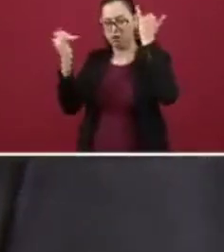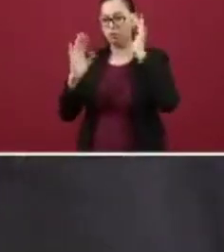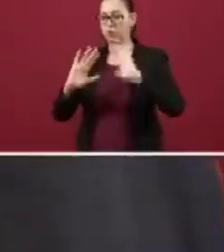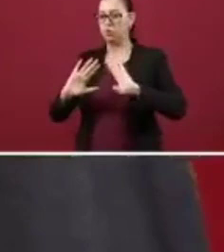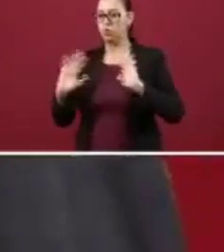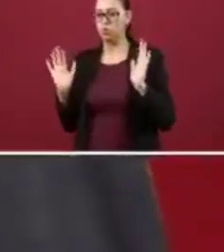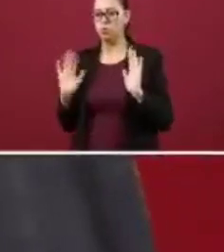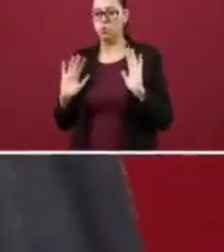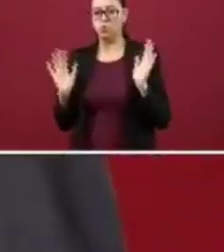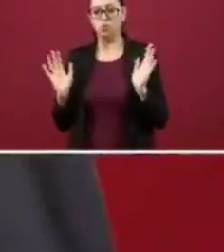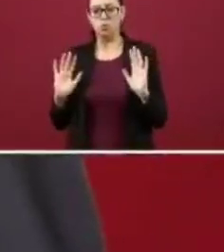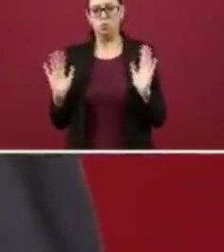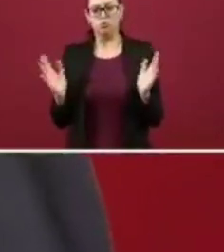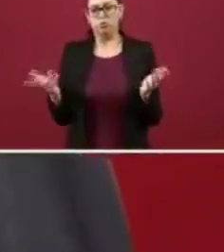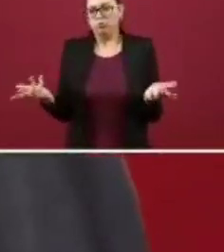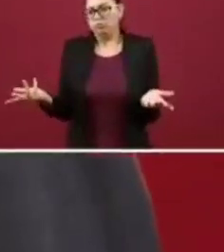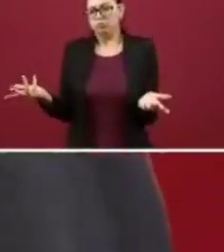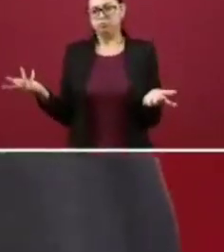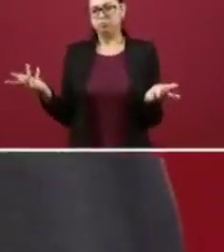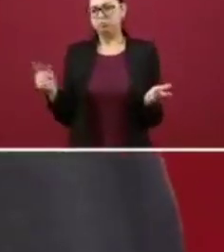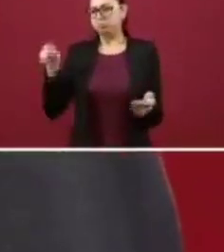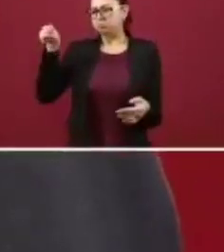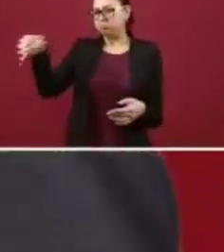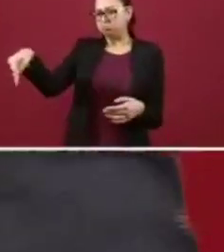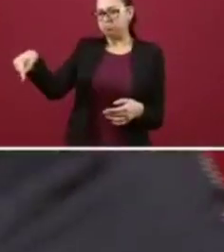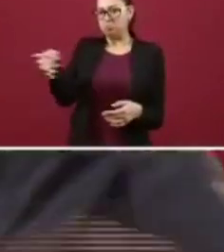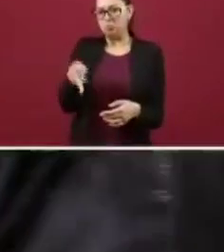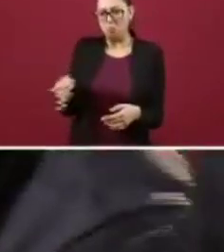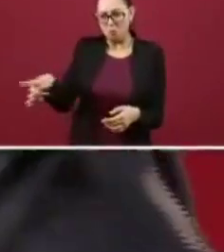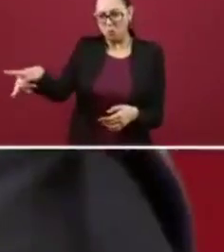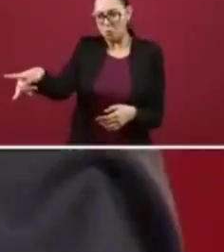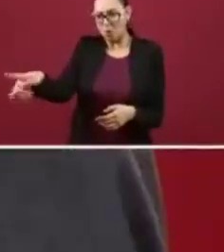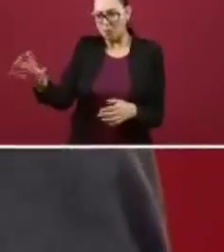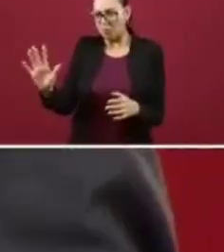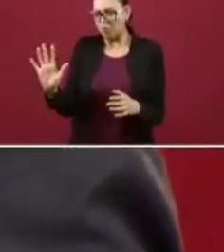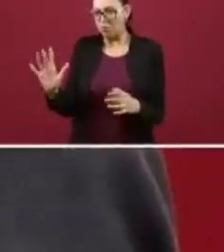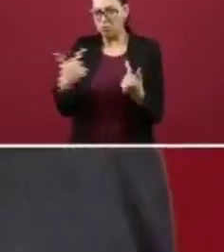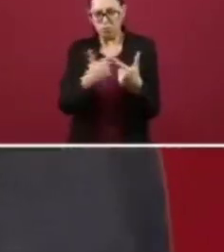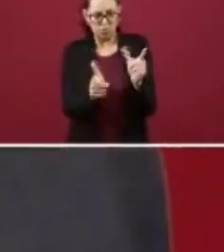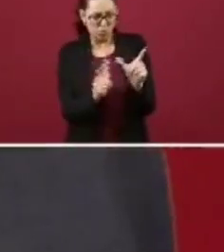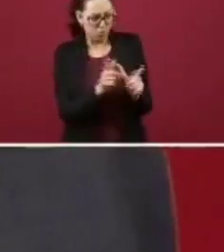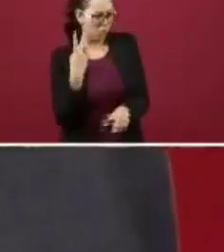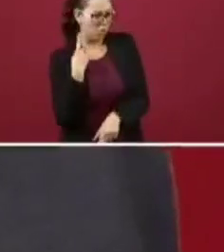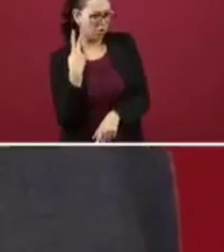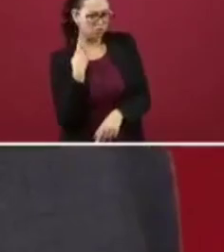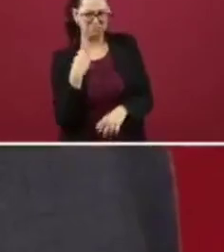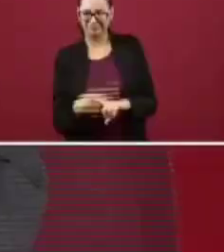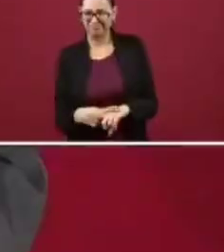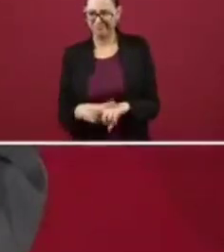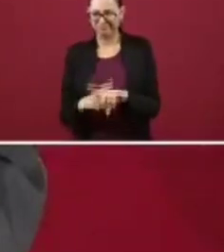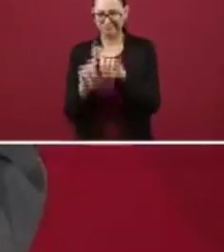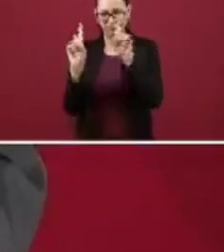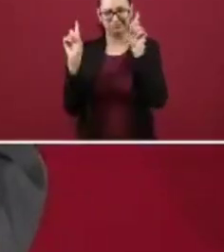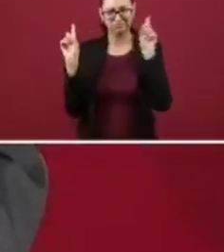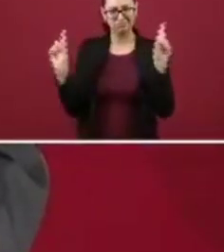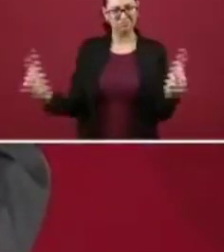¿Qué tiene que ver Atlacomulco con un grupo político?